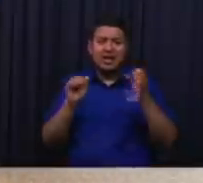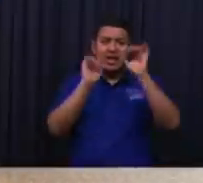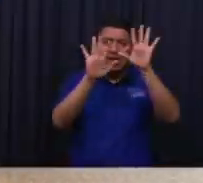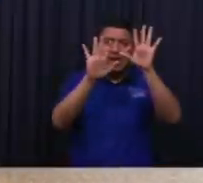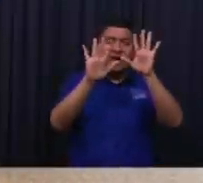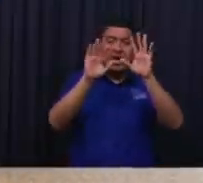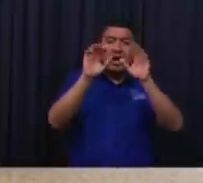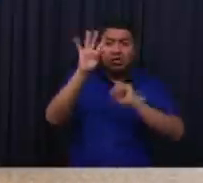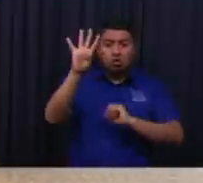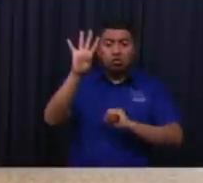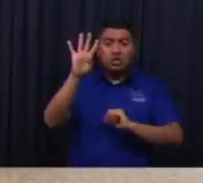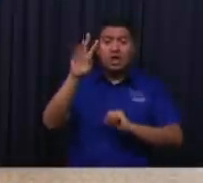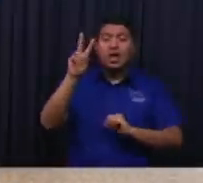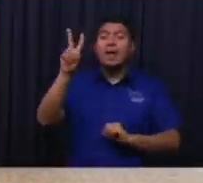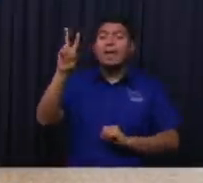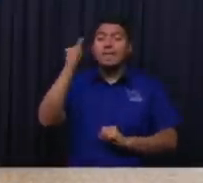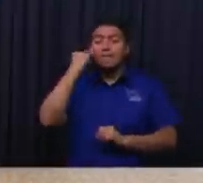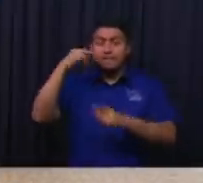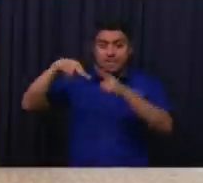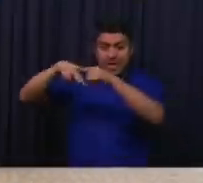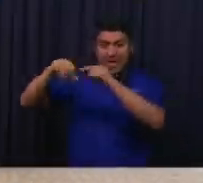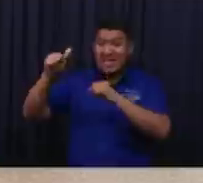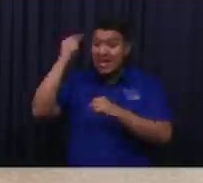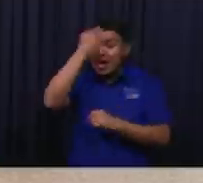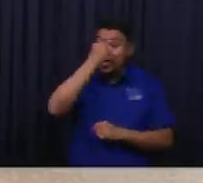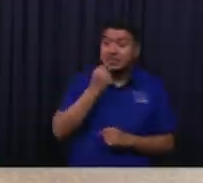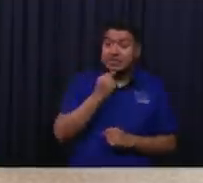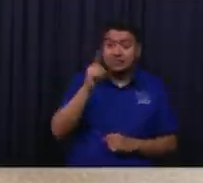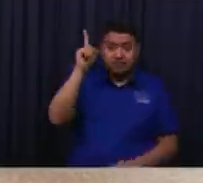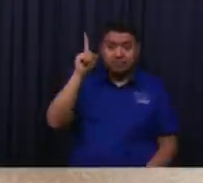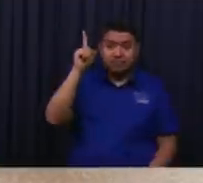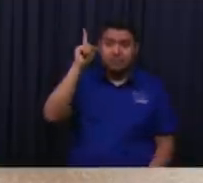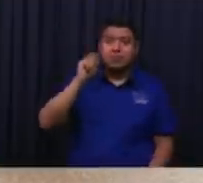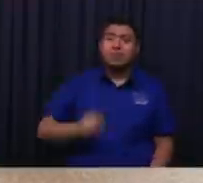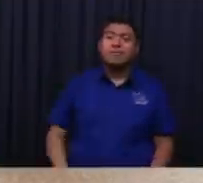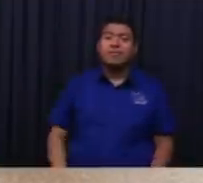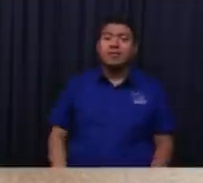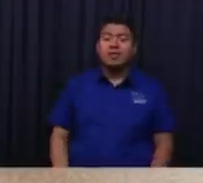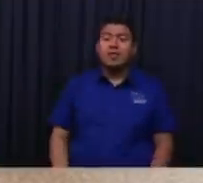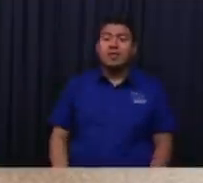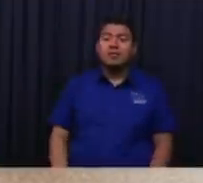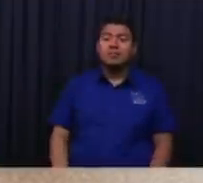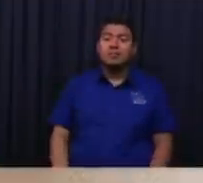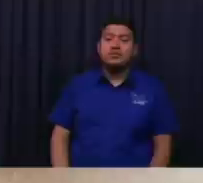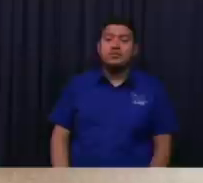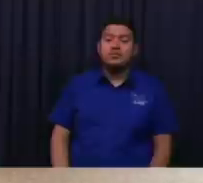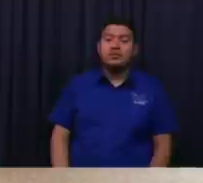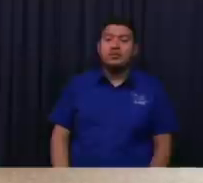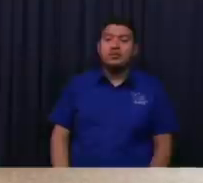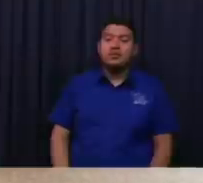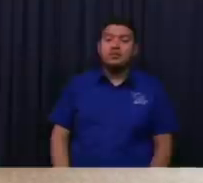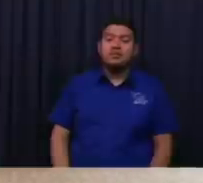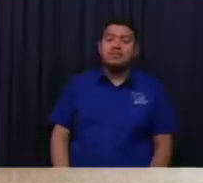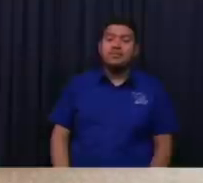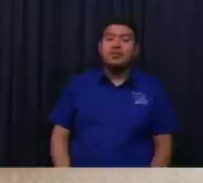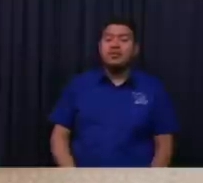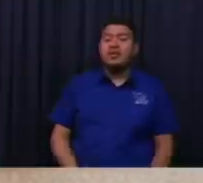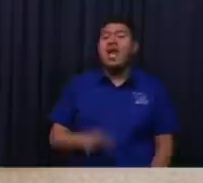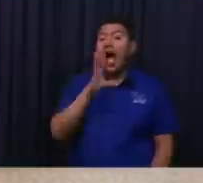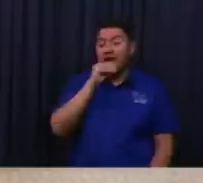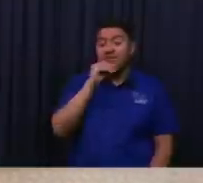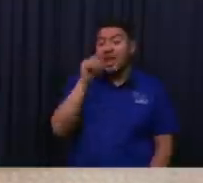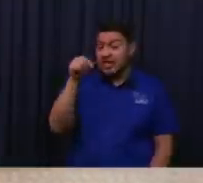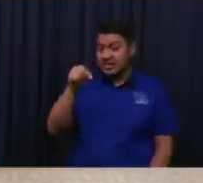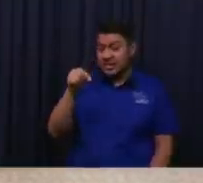viñas, por lo menos 14 viñas. Viña de Engadi, que quiere decir fuente del cabrito, lo explicamos en el primer servicio de